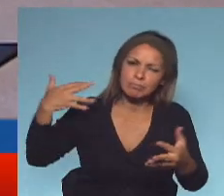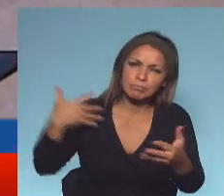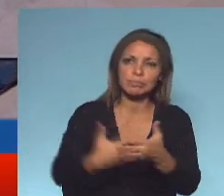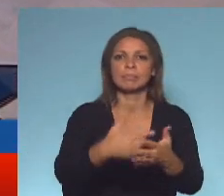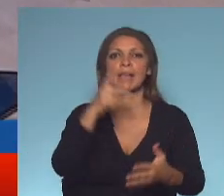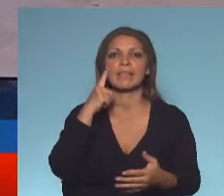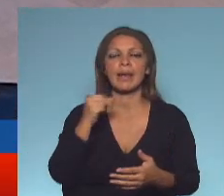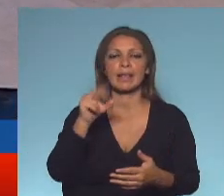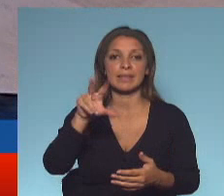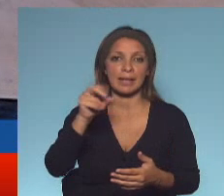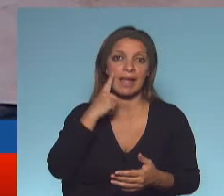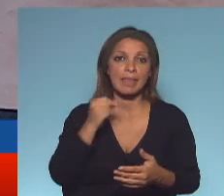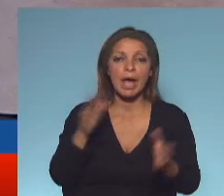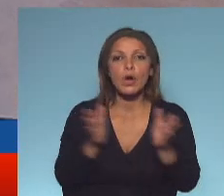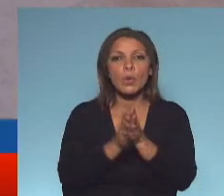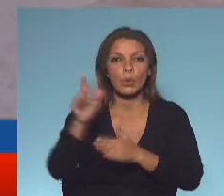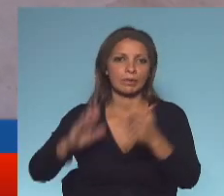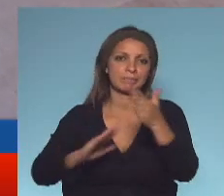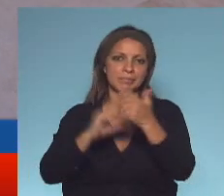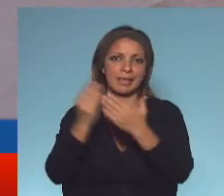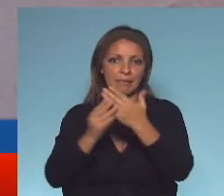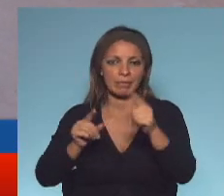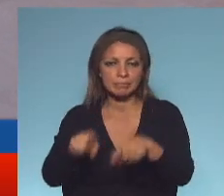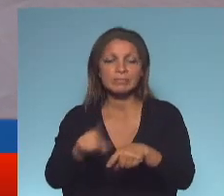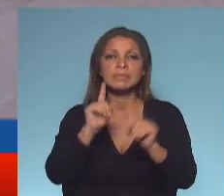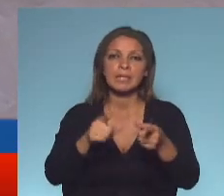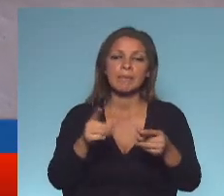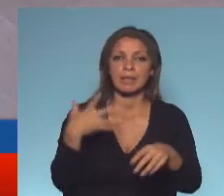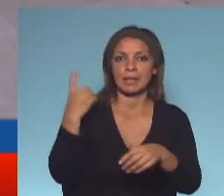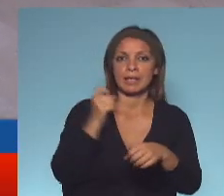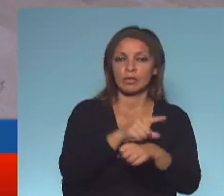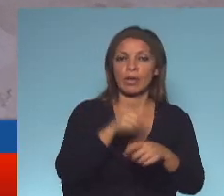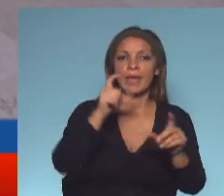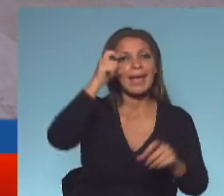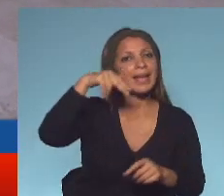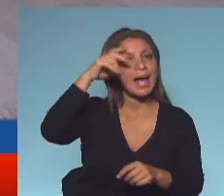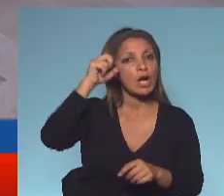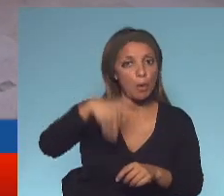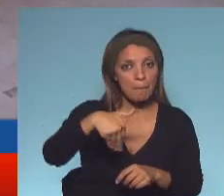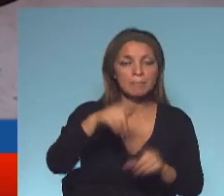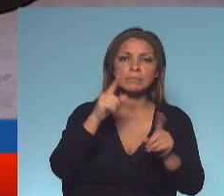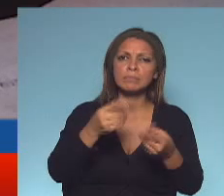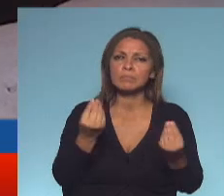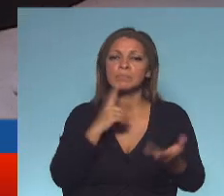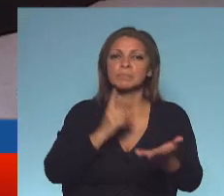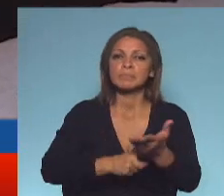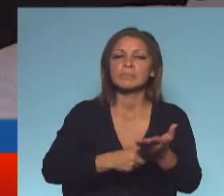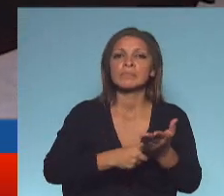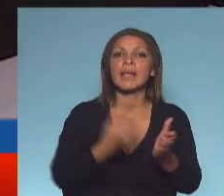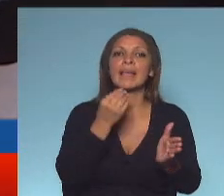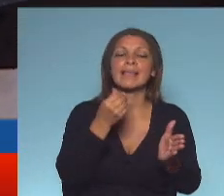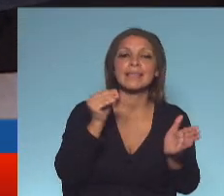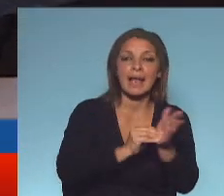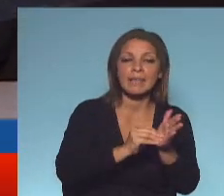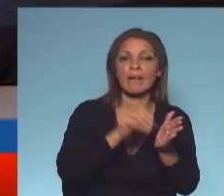días junto a nuestro jefe de gabinete y el director ejecutivo del ENACOM en la regulación e implementación de la tarifa social,